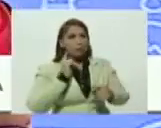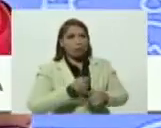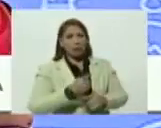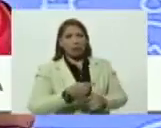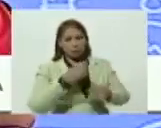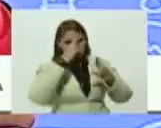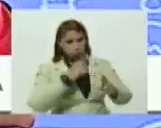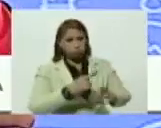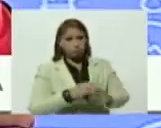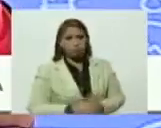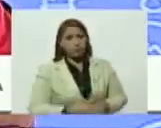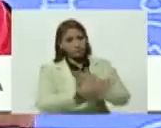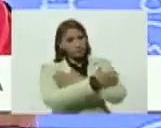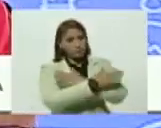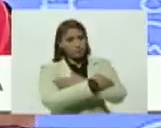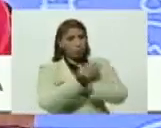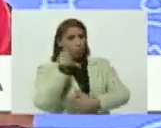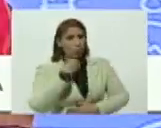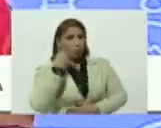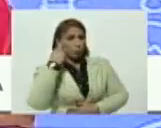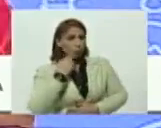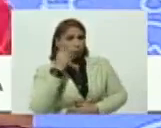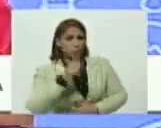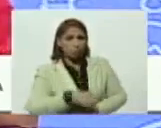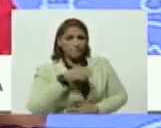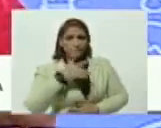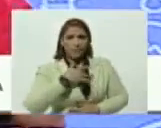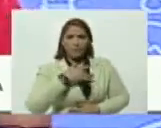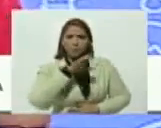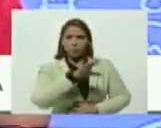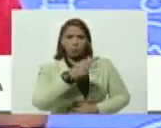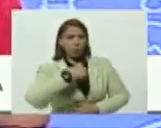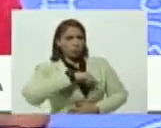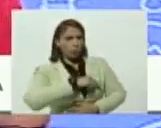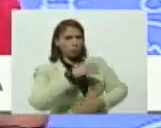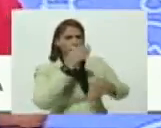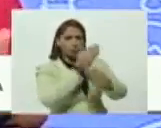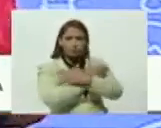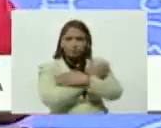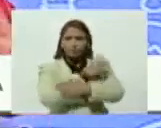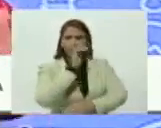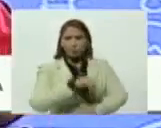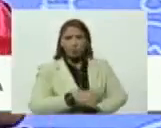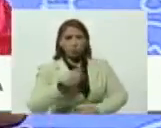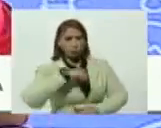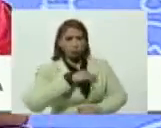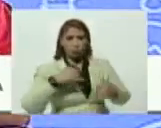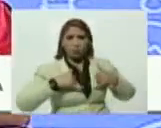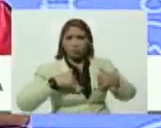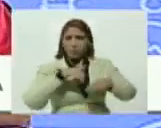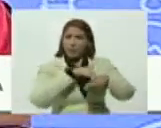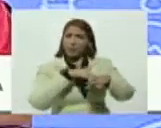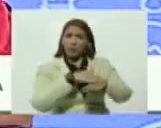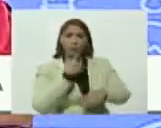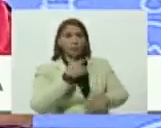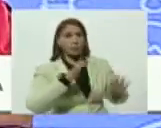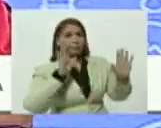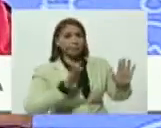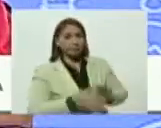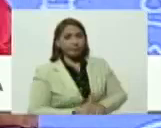Felicito a la juventud bolivariana, felicito a la juventud patriótica, y nos felicitamos nosotros, porque perdónenme que lo digamos